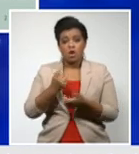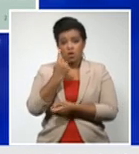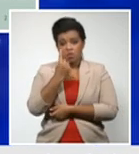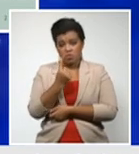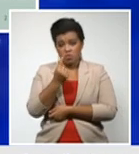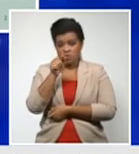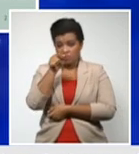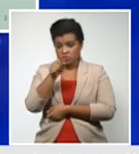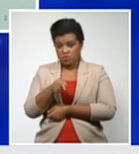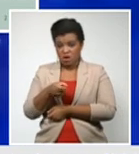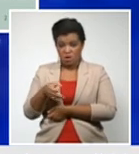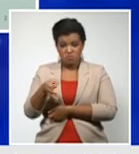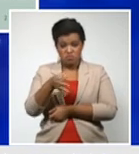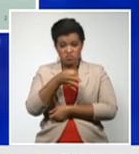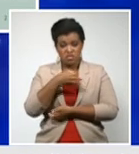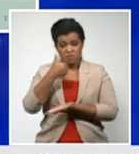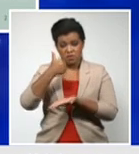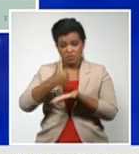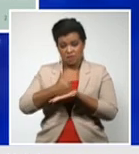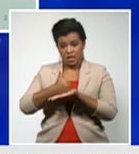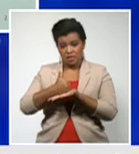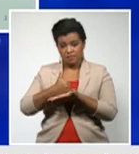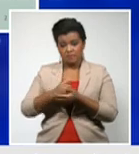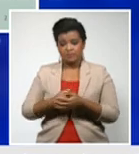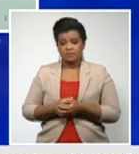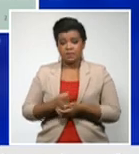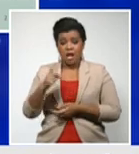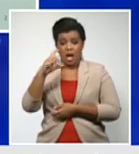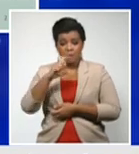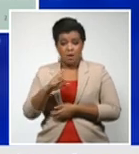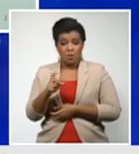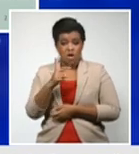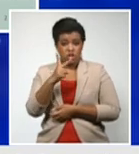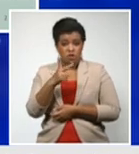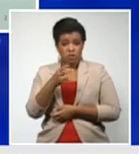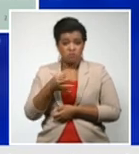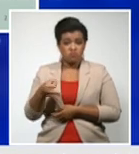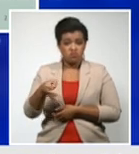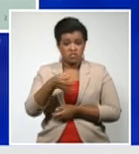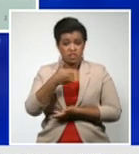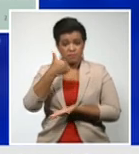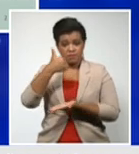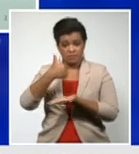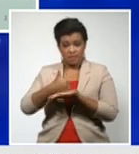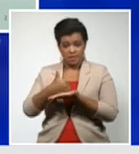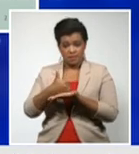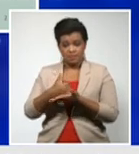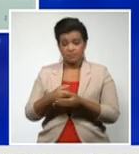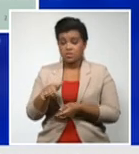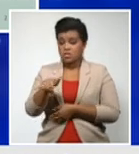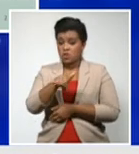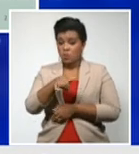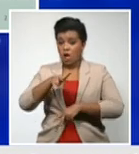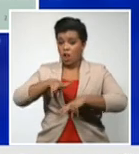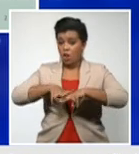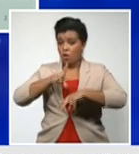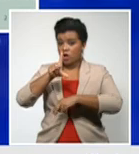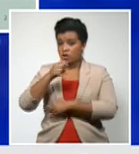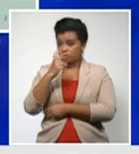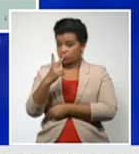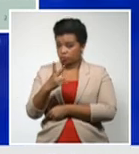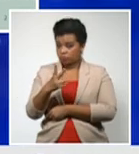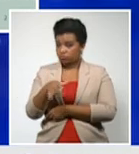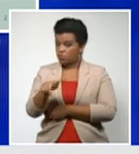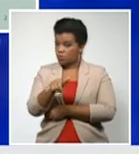del municipio cabecera. En Camagüey 2 del municipio cabecera, al igual que en Holguín 2 también